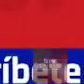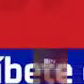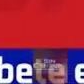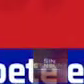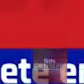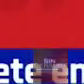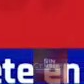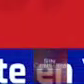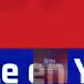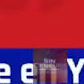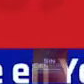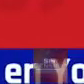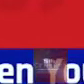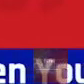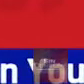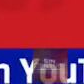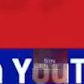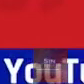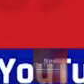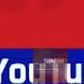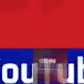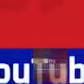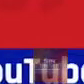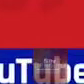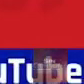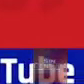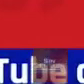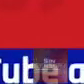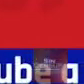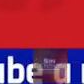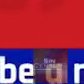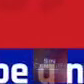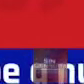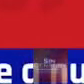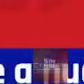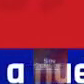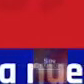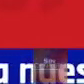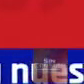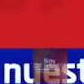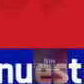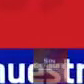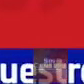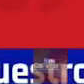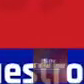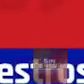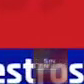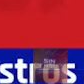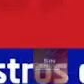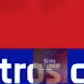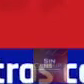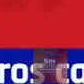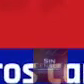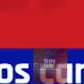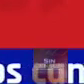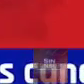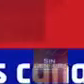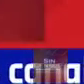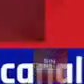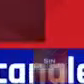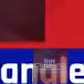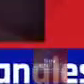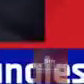tan grandes de dinero. Máxime cuando Lorenzo Córdoba se le ha pasado diciendo que no tiene dinero, y pues bueno, este es